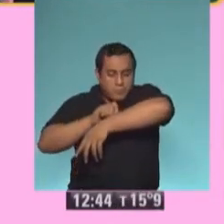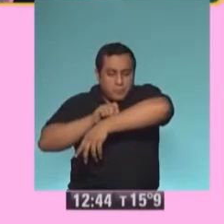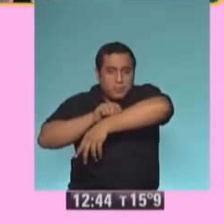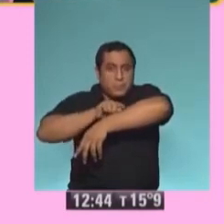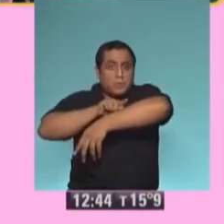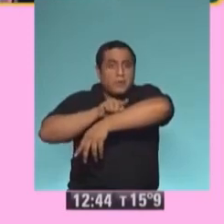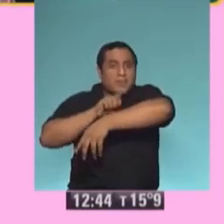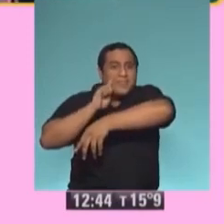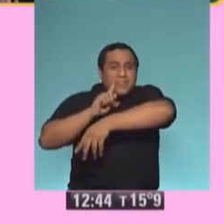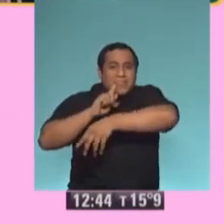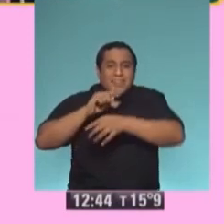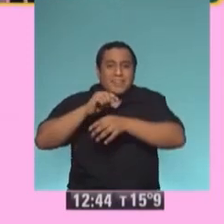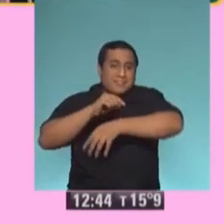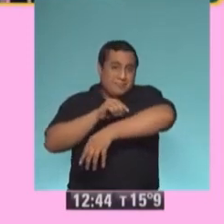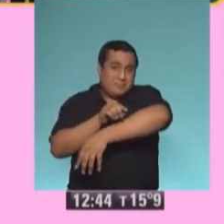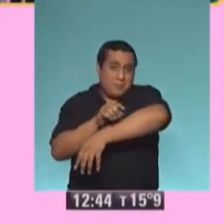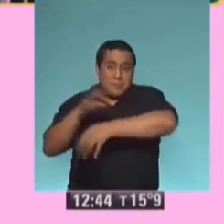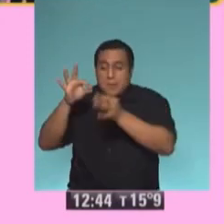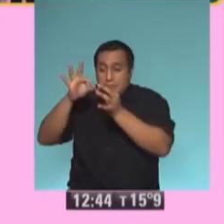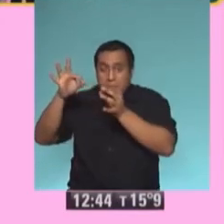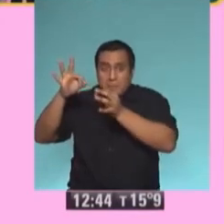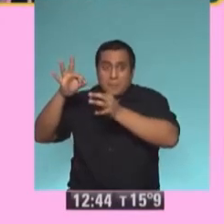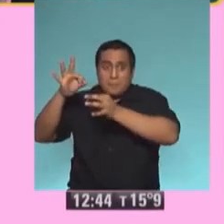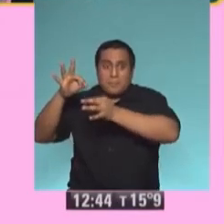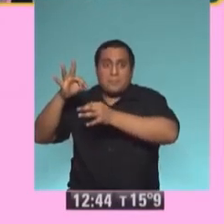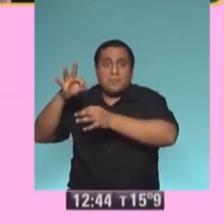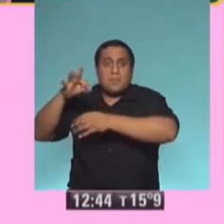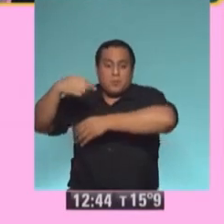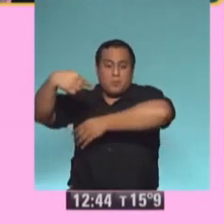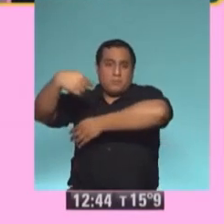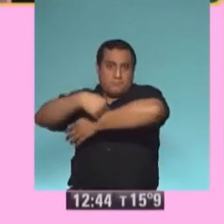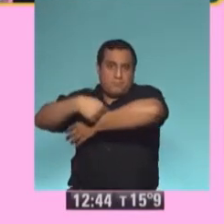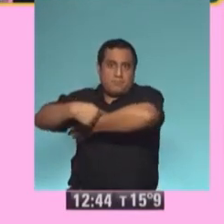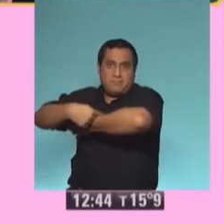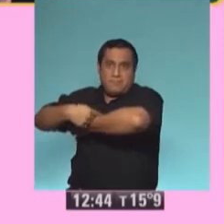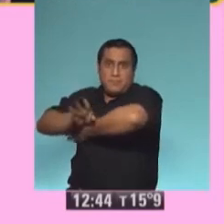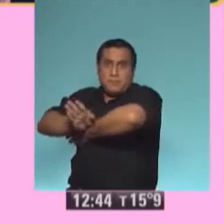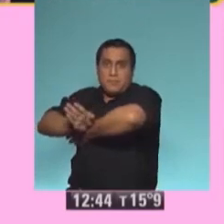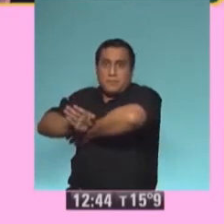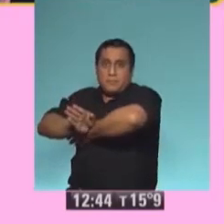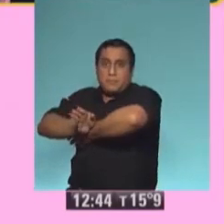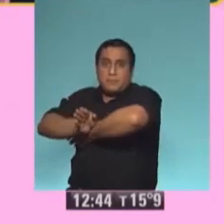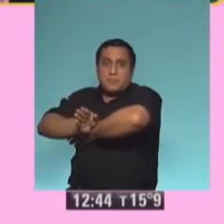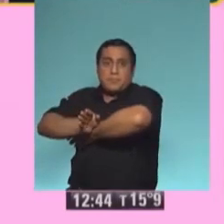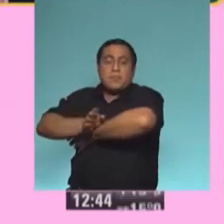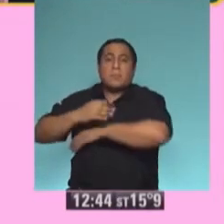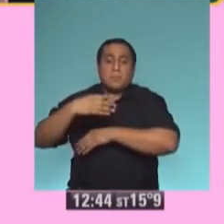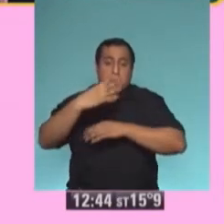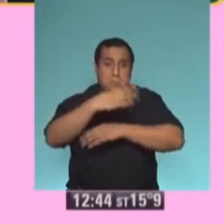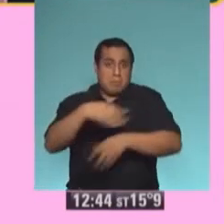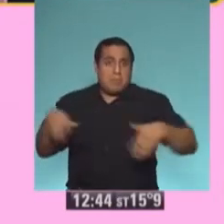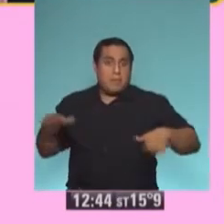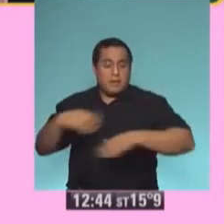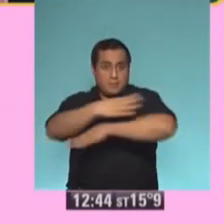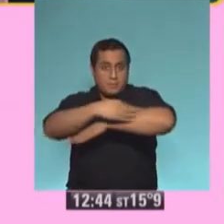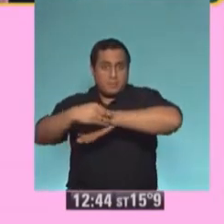parte que no sé, vamos a decir, esta parte hasta acá está como metida dentro del animal, ¿no? Sí. O sea, si este fuese el ala, ¿no? Sí. Esto está